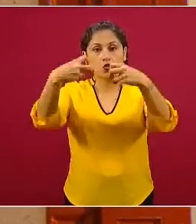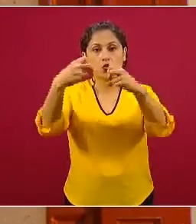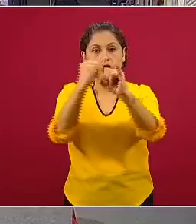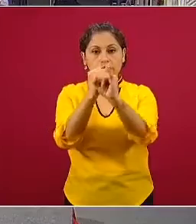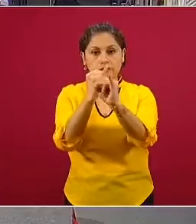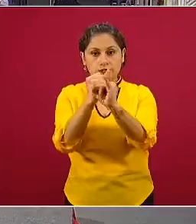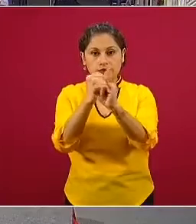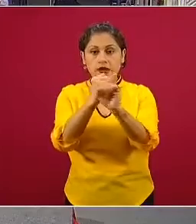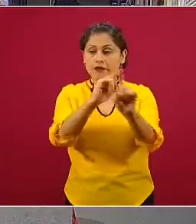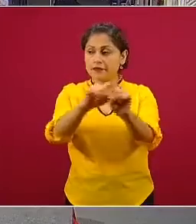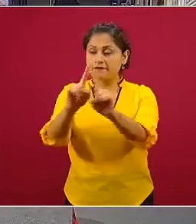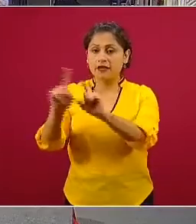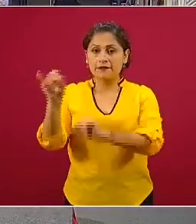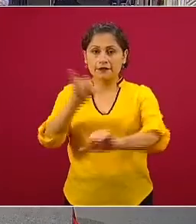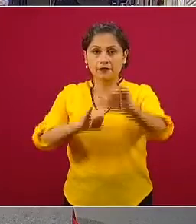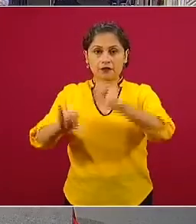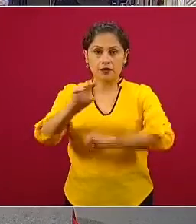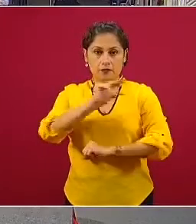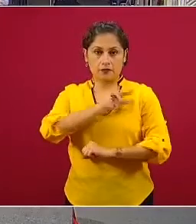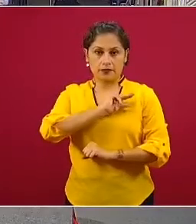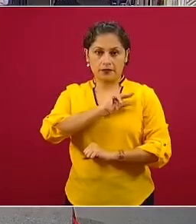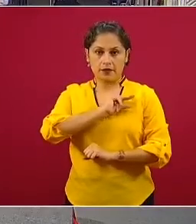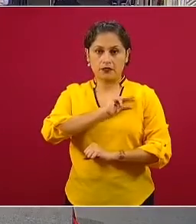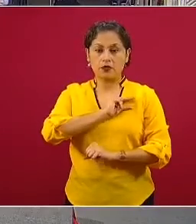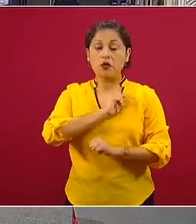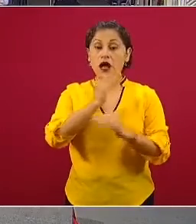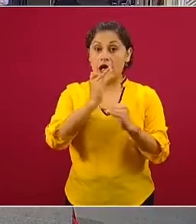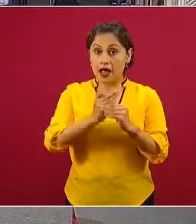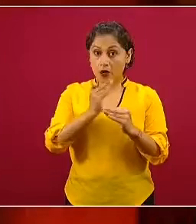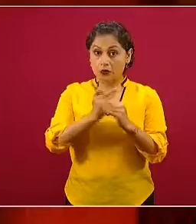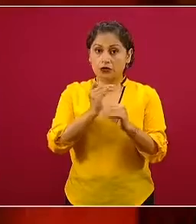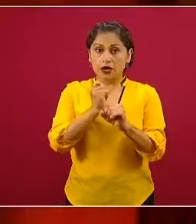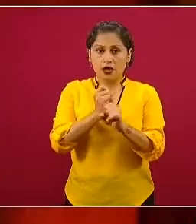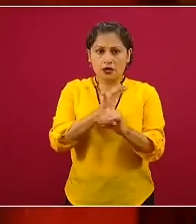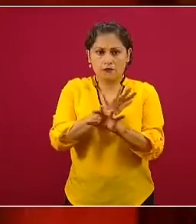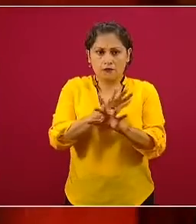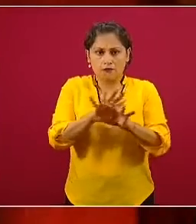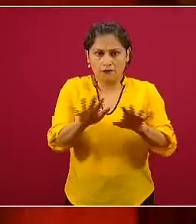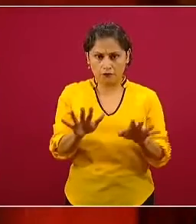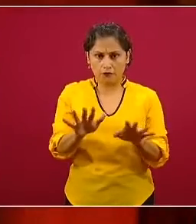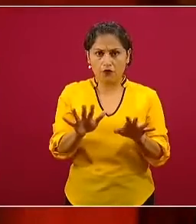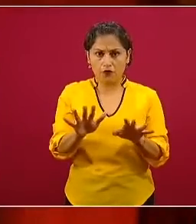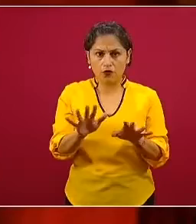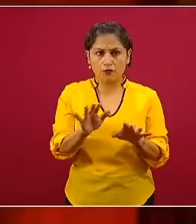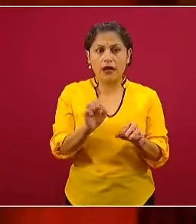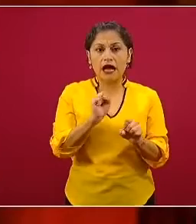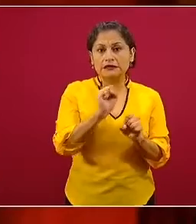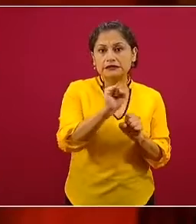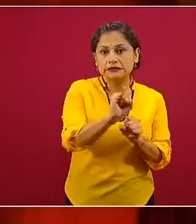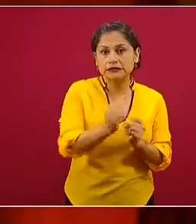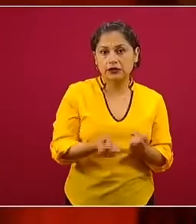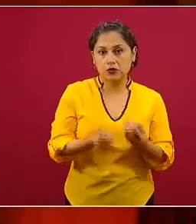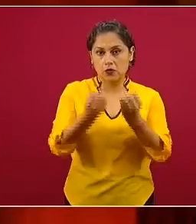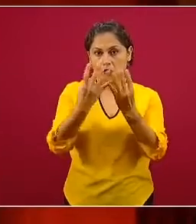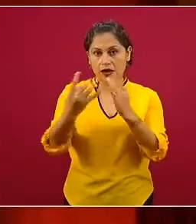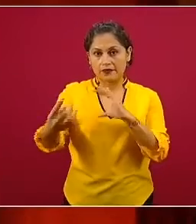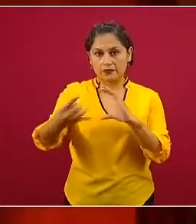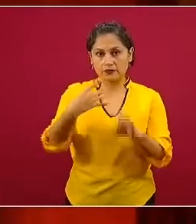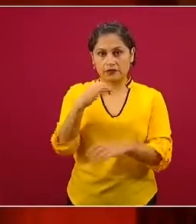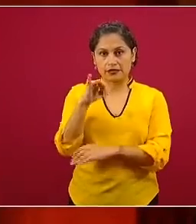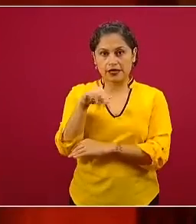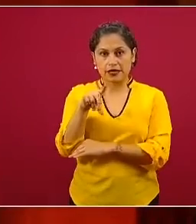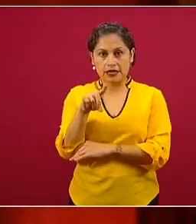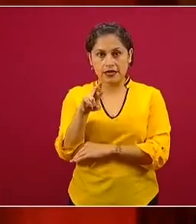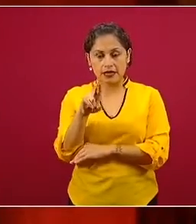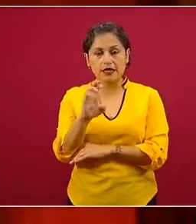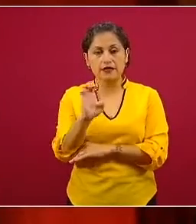laboratorios privados que en estos momentos solamente informan los casos positivos, los envían al INDRE, lo